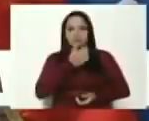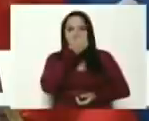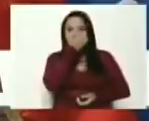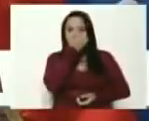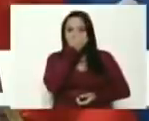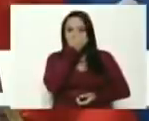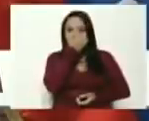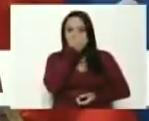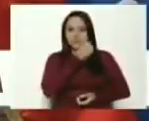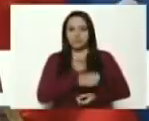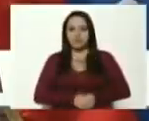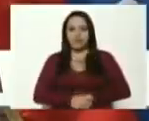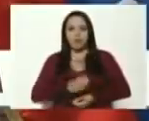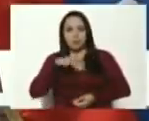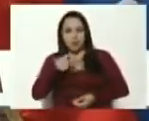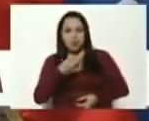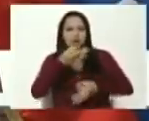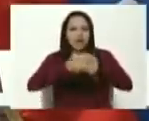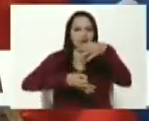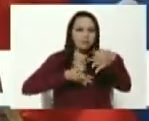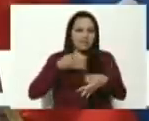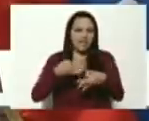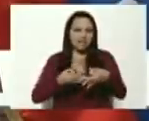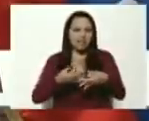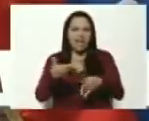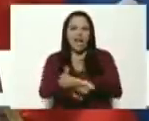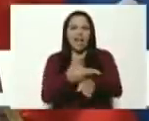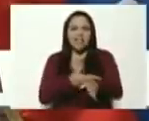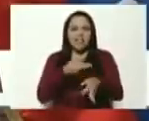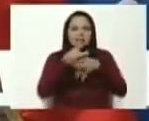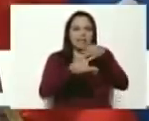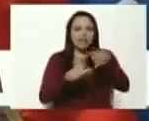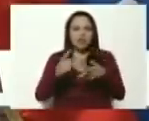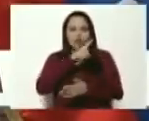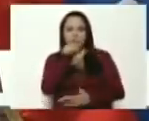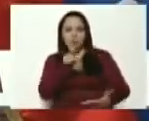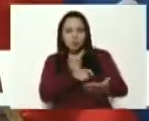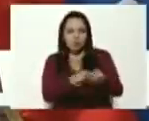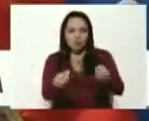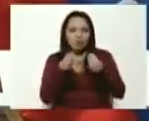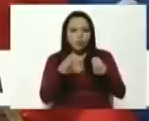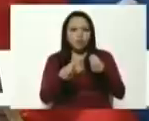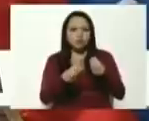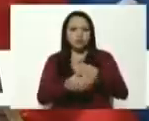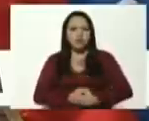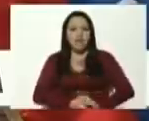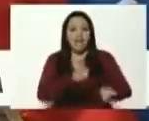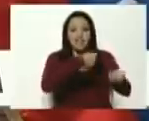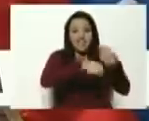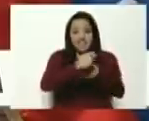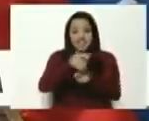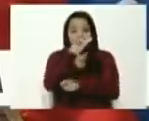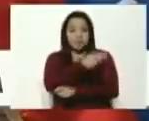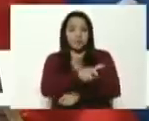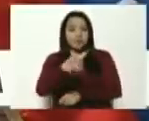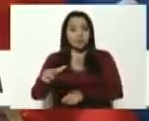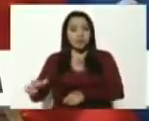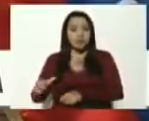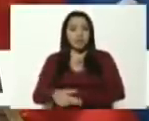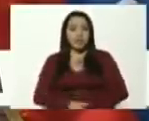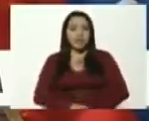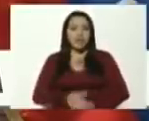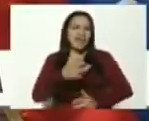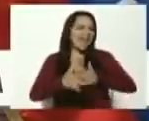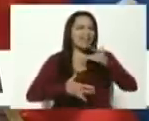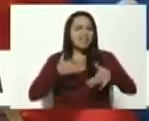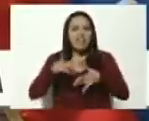Pudiéramos nosotros concluir en este prólogo, en esta introducción, que la trata de personas es una de las